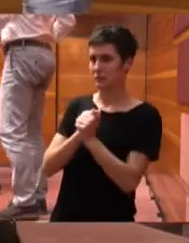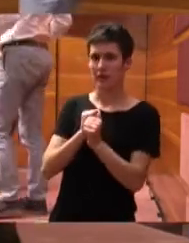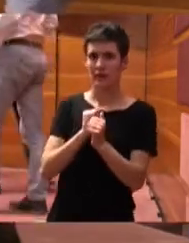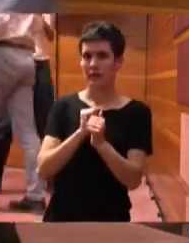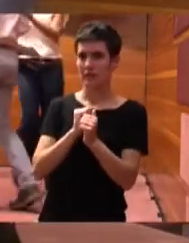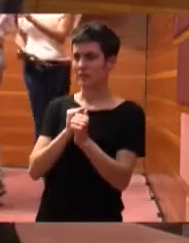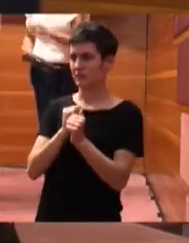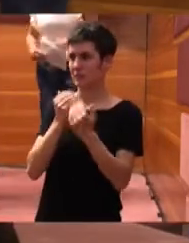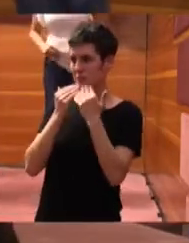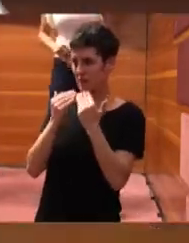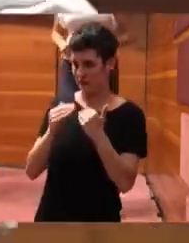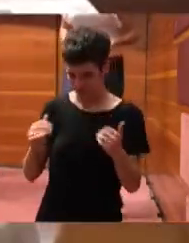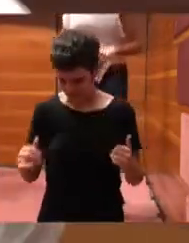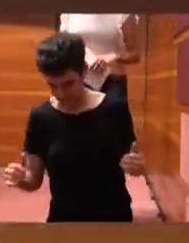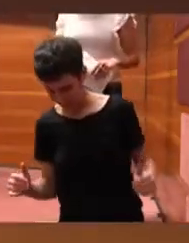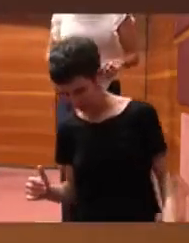Ahora, si no, mi esker.